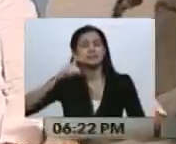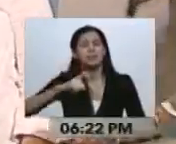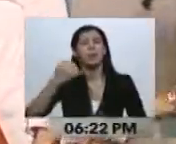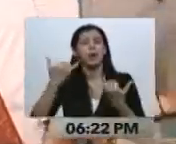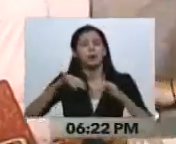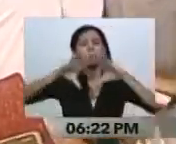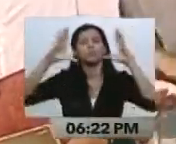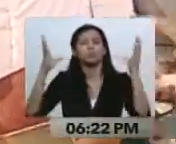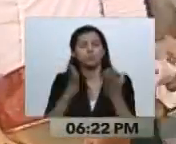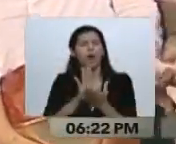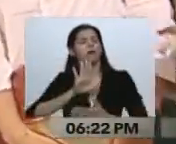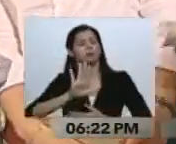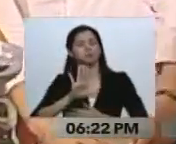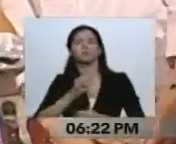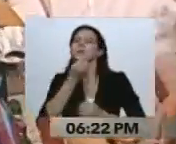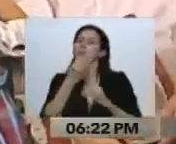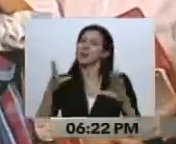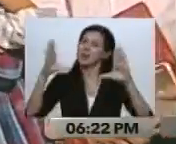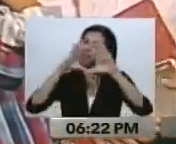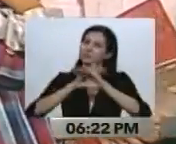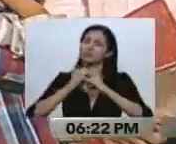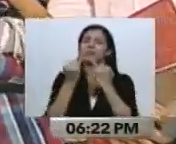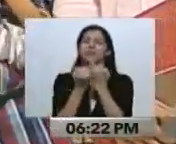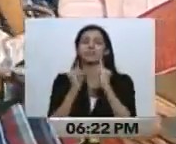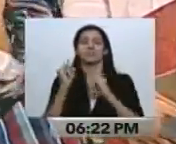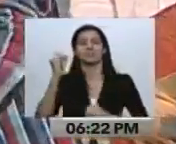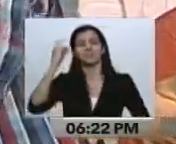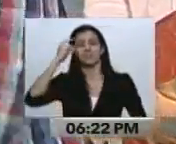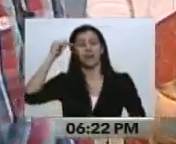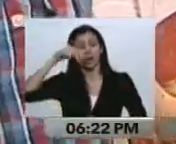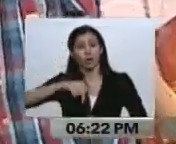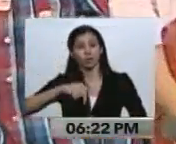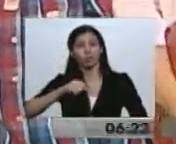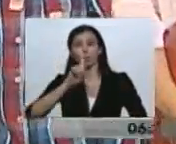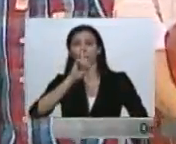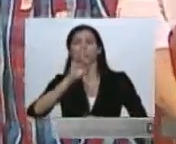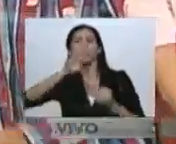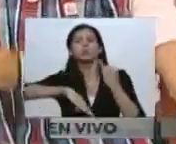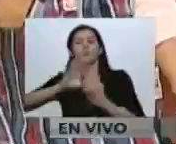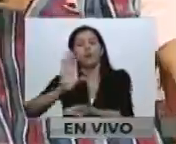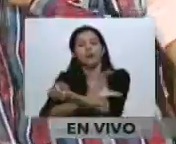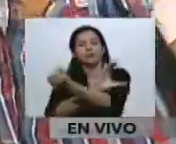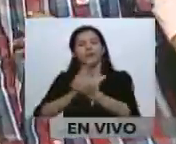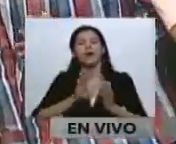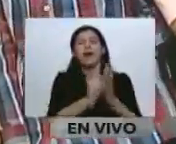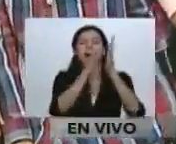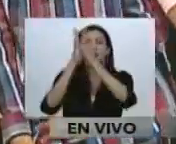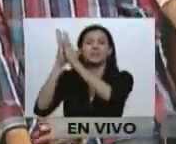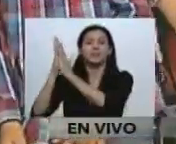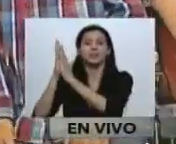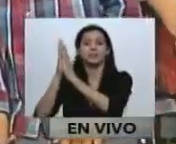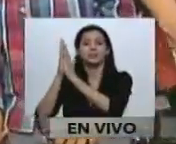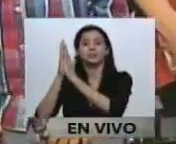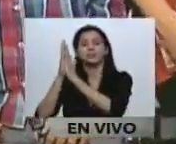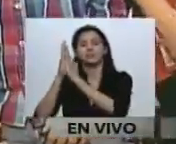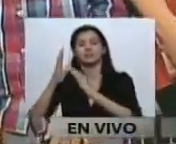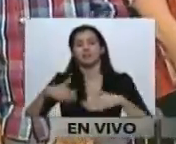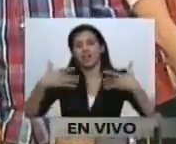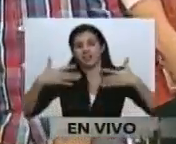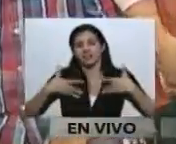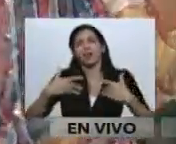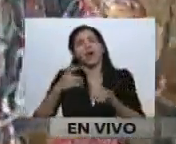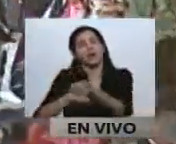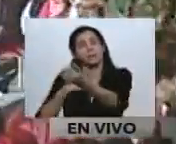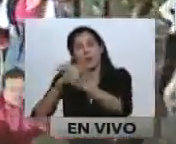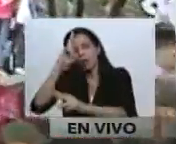Que así sea, buenas noches y finalizamos con un canto en alegría y alabanzas a nuestro querido hermano Hugo Chávez